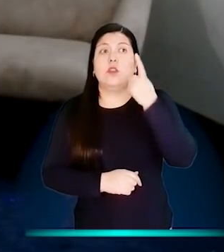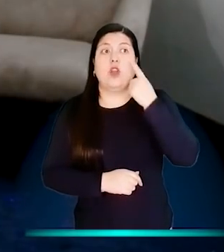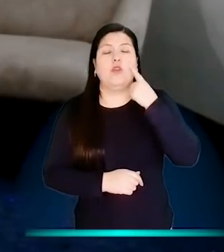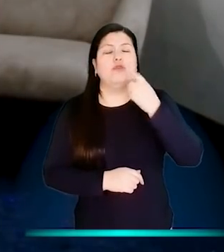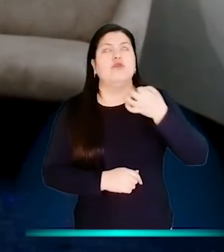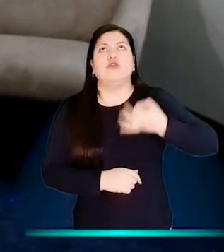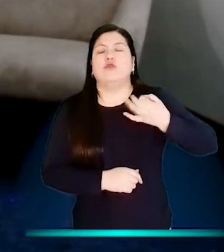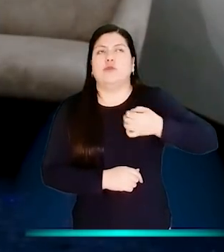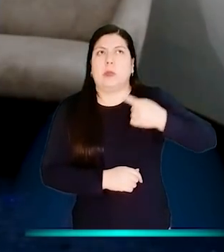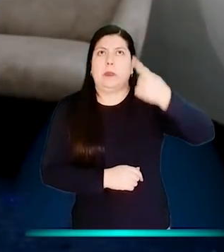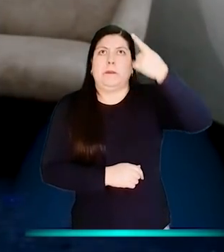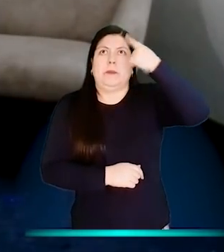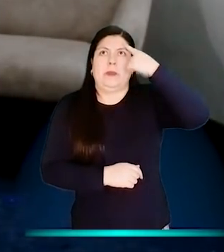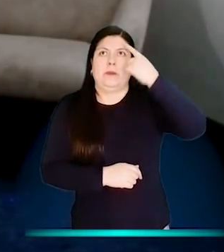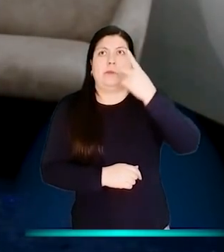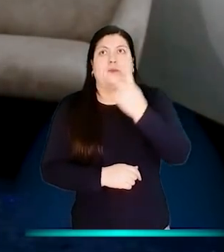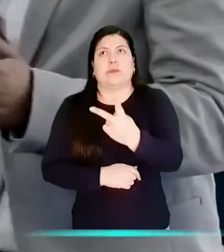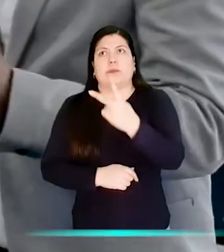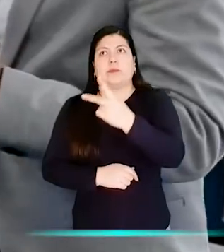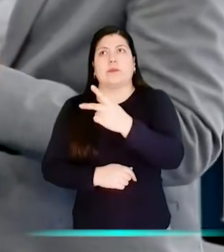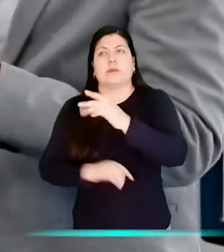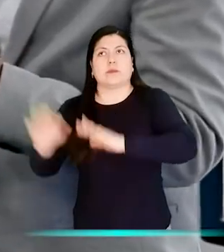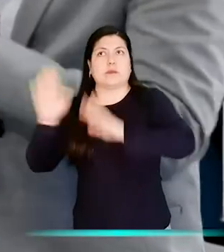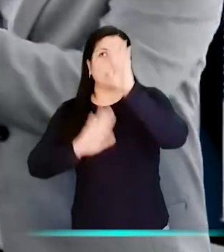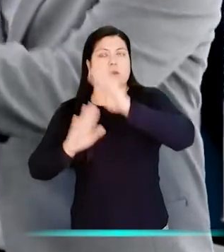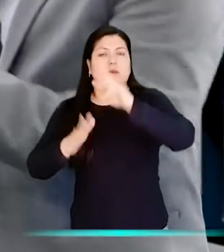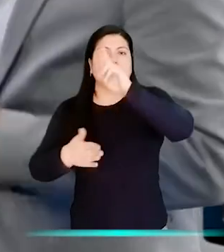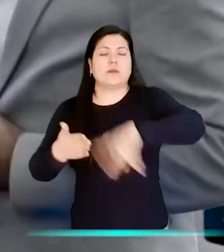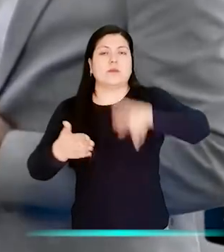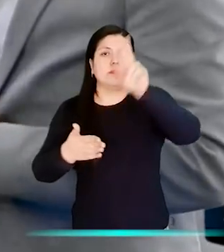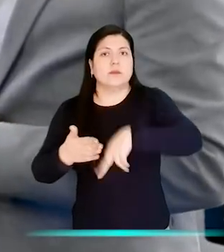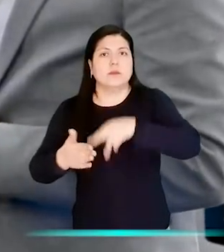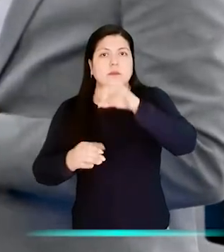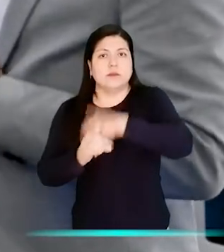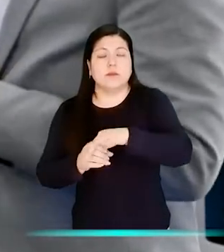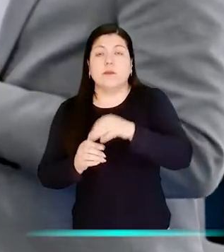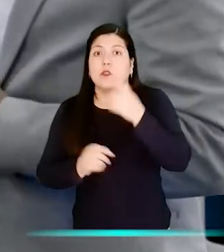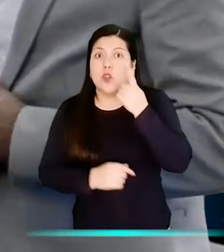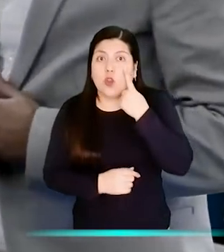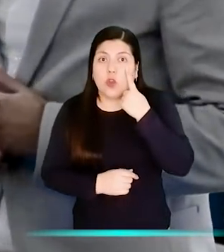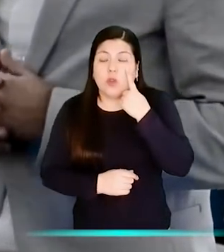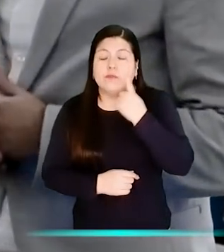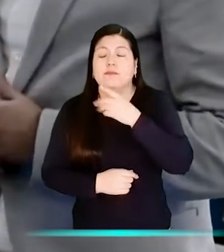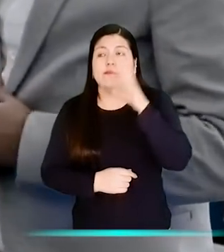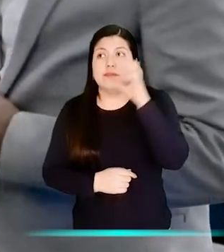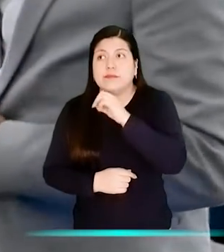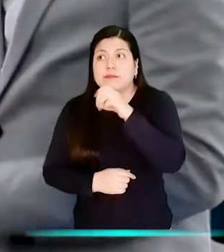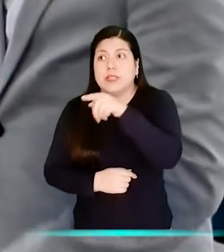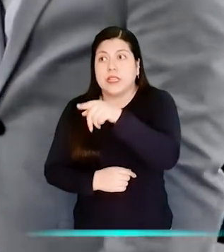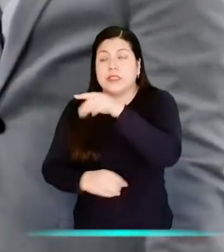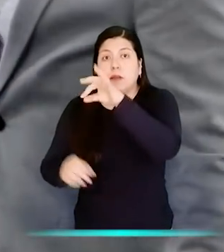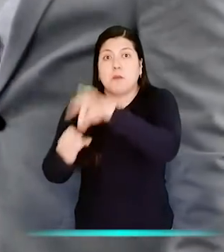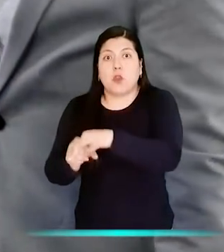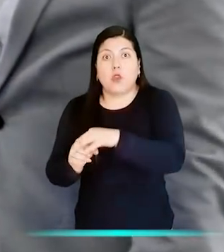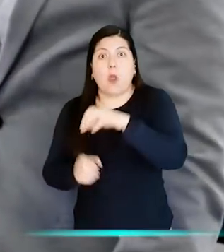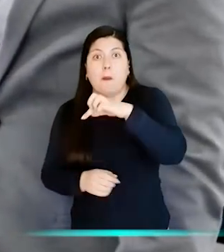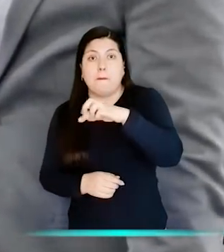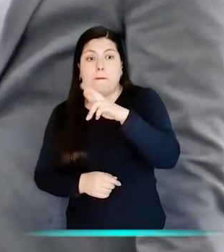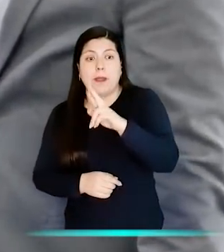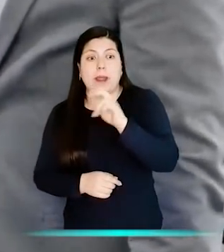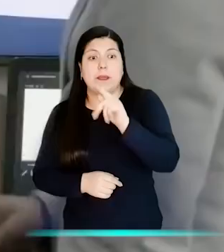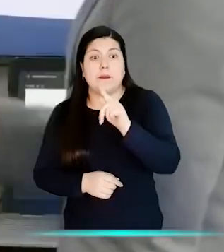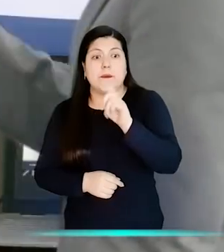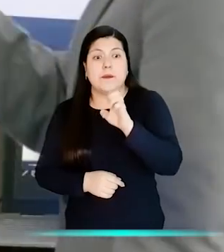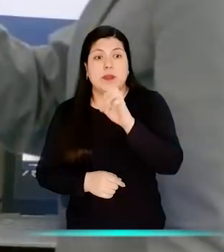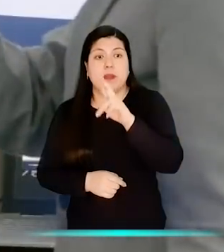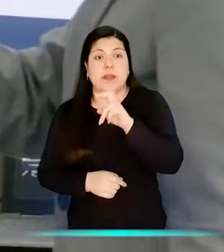estamos acostumbrados a pensar que una marcación por dos candidatos nos anula el voto. Sin embargo, aquí hay que tener en cuenta que en este voto